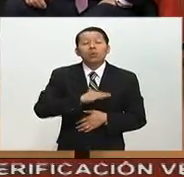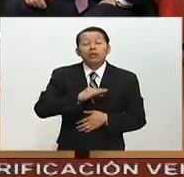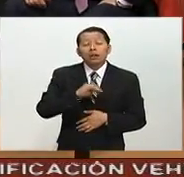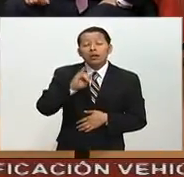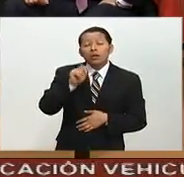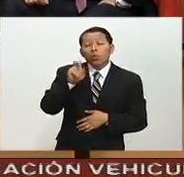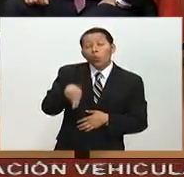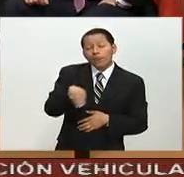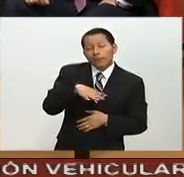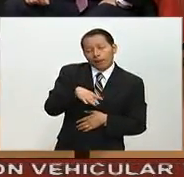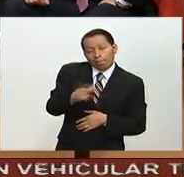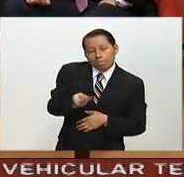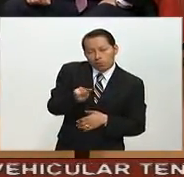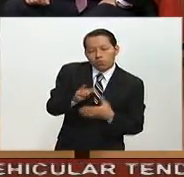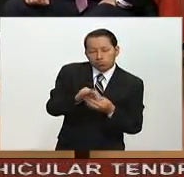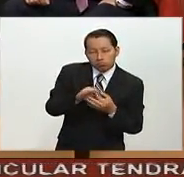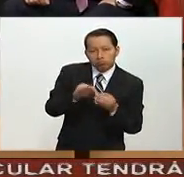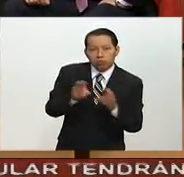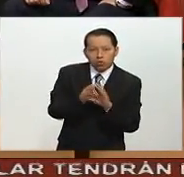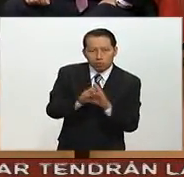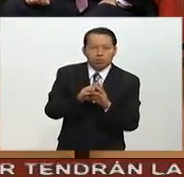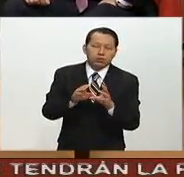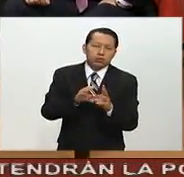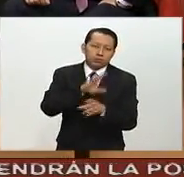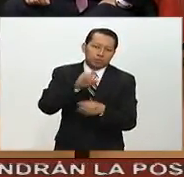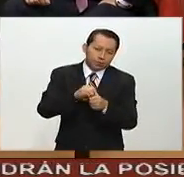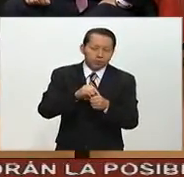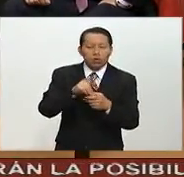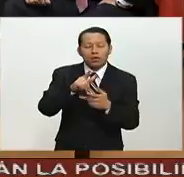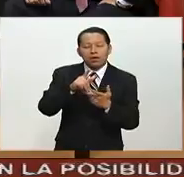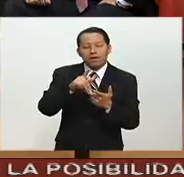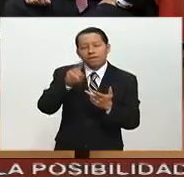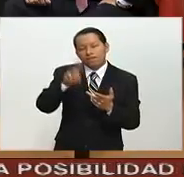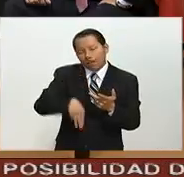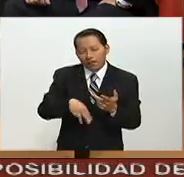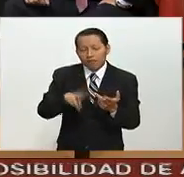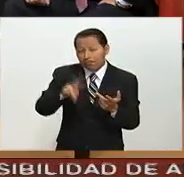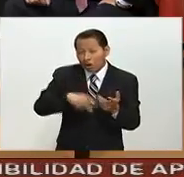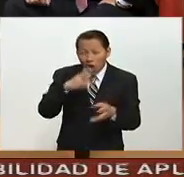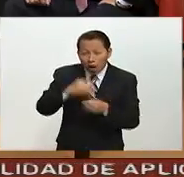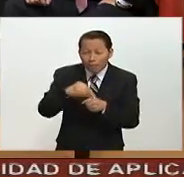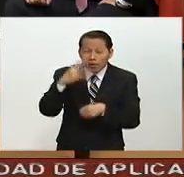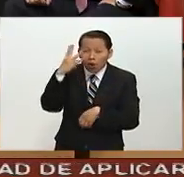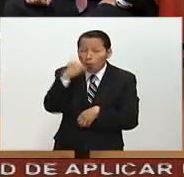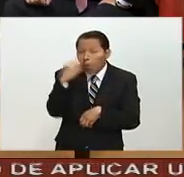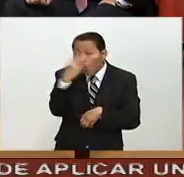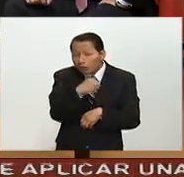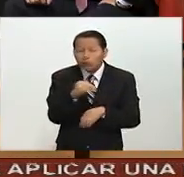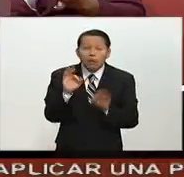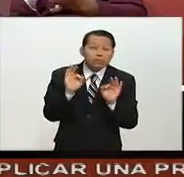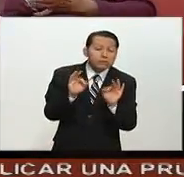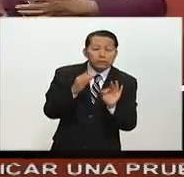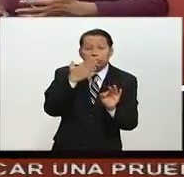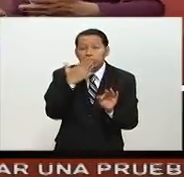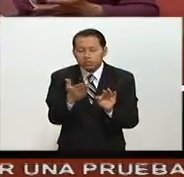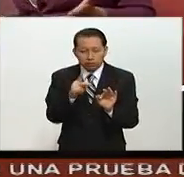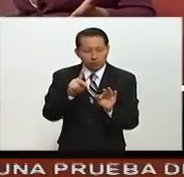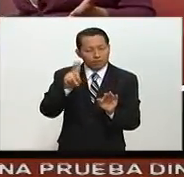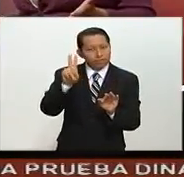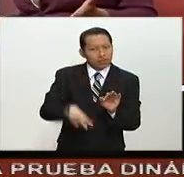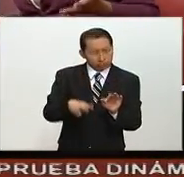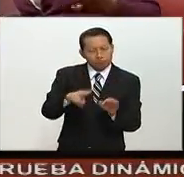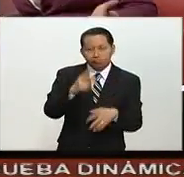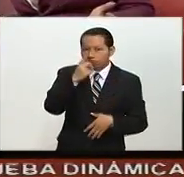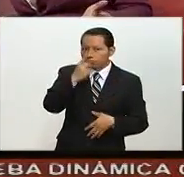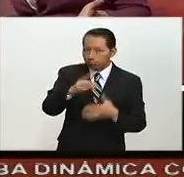pregunta porque luego provoca desánimo. No todo es miel sobre hojuelas. Claro que no. Tienes que decirle, sí, claro, tienes que decirle a los chavos que a